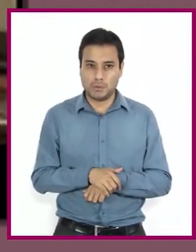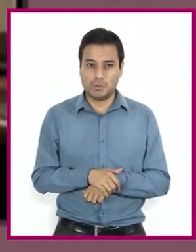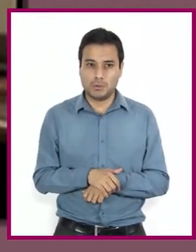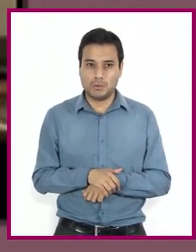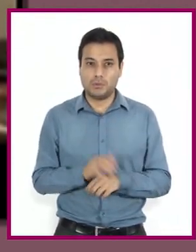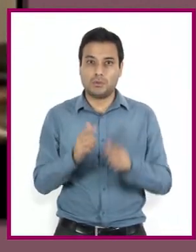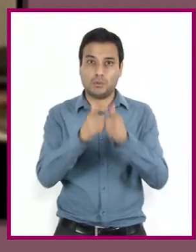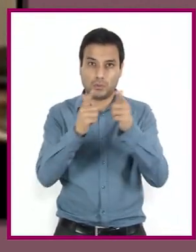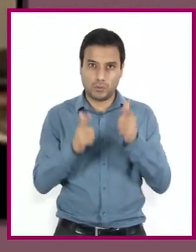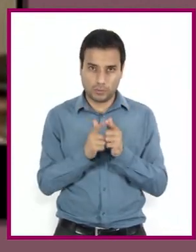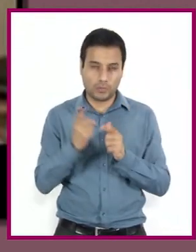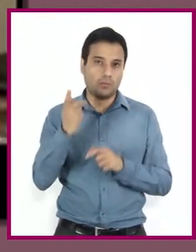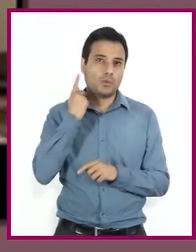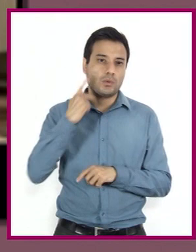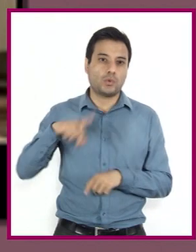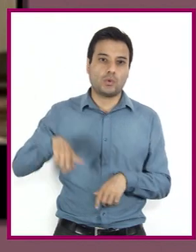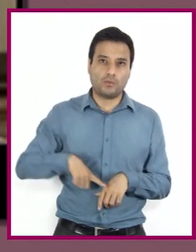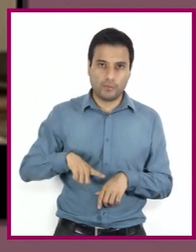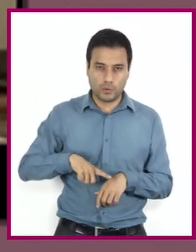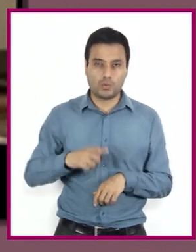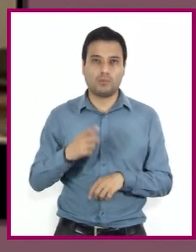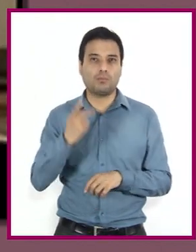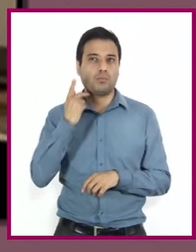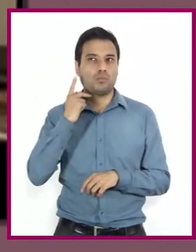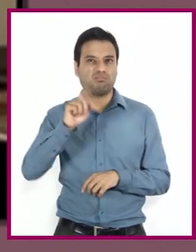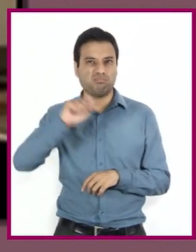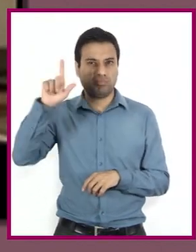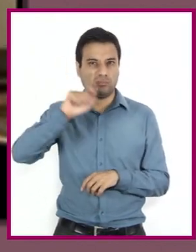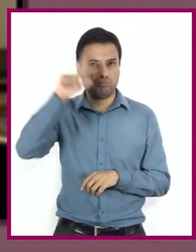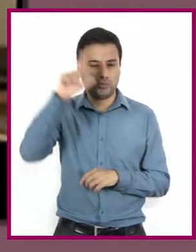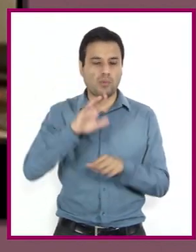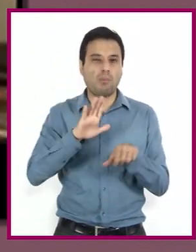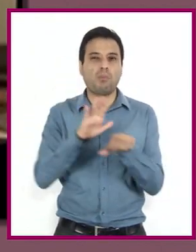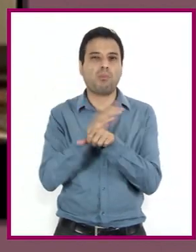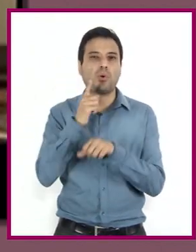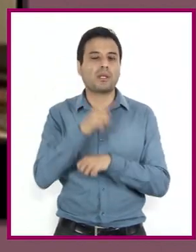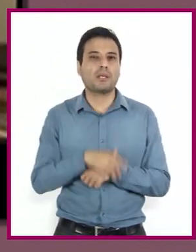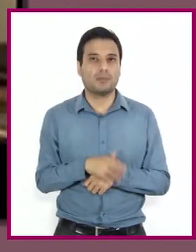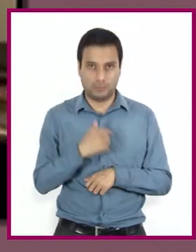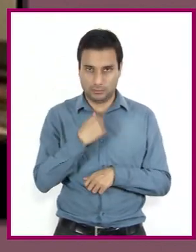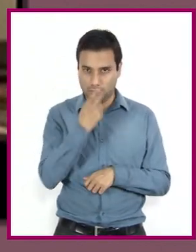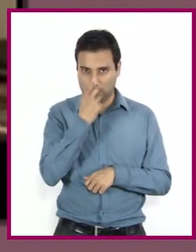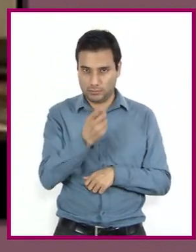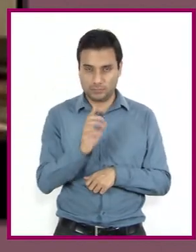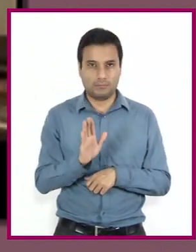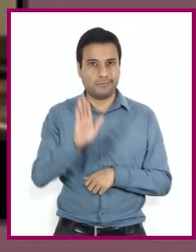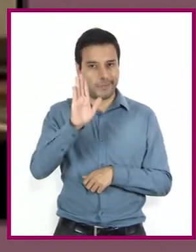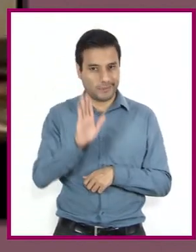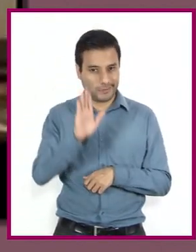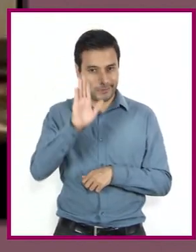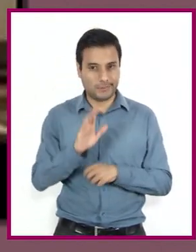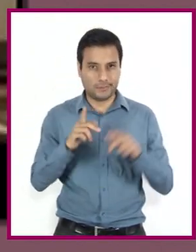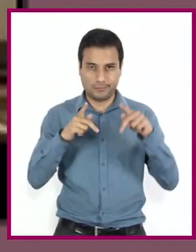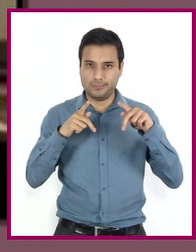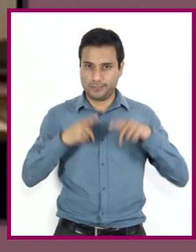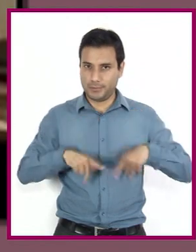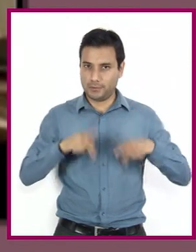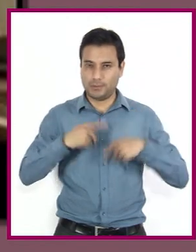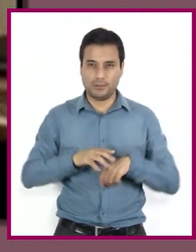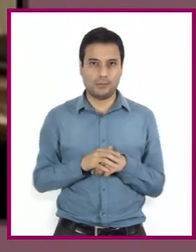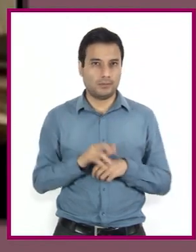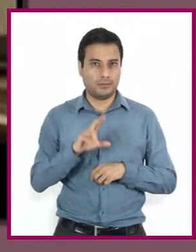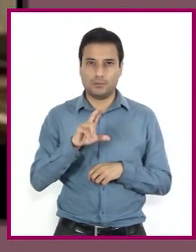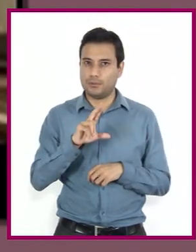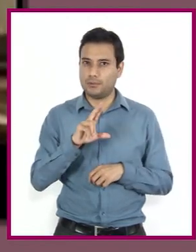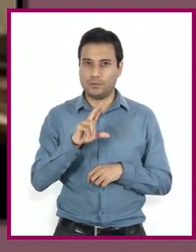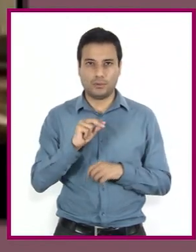los partidos, a los gobiernos, a los políticos, porque también hay que decirlo, parece haber un cierto desencanto con la